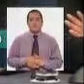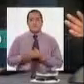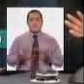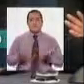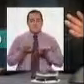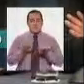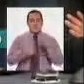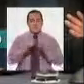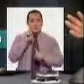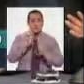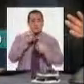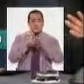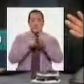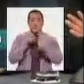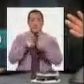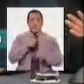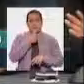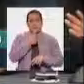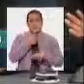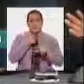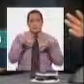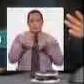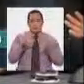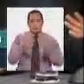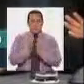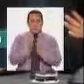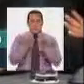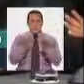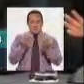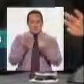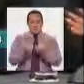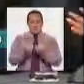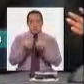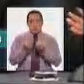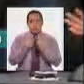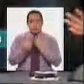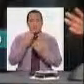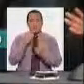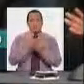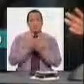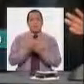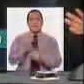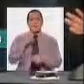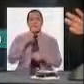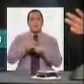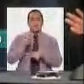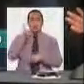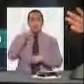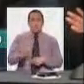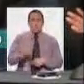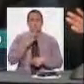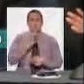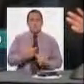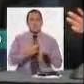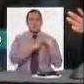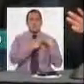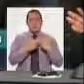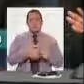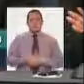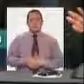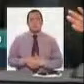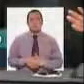Pasaríamos, si es que hay algún interrogante de los medios. Por favor, pedimos a los medios de comunicación que se identifiquen, así como al medio al que representan.